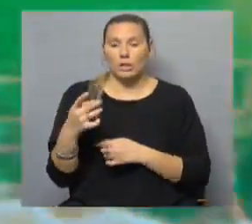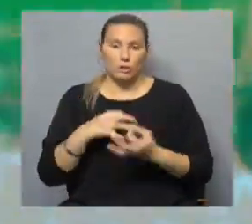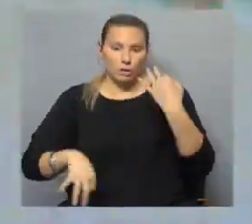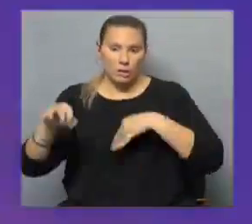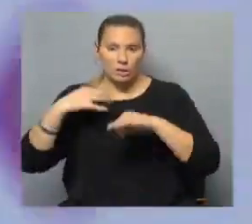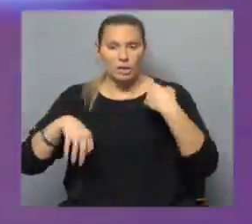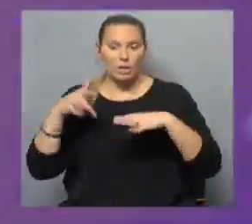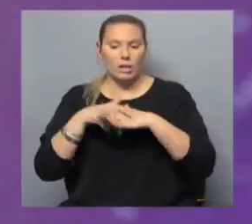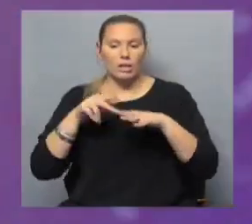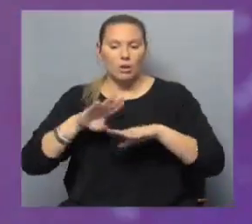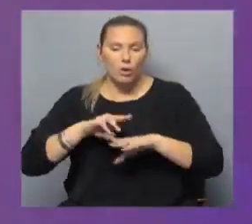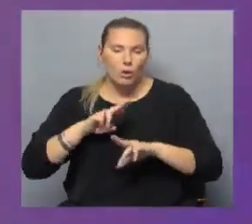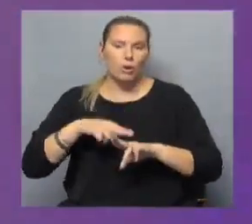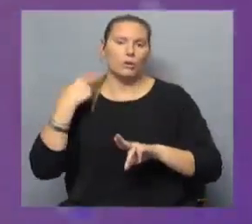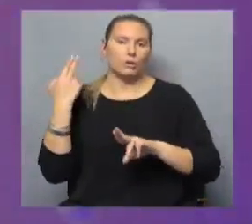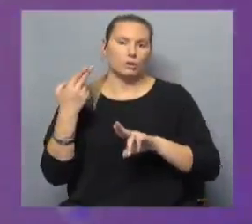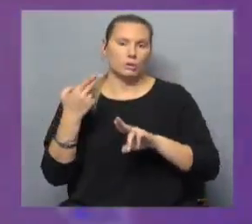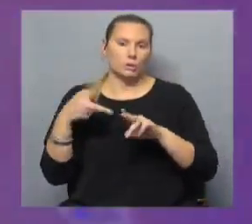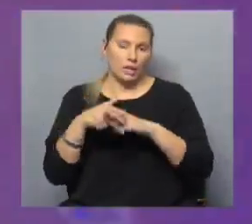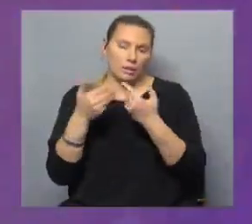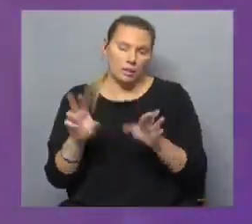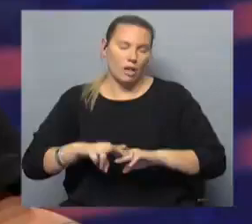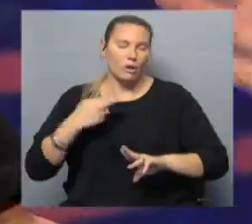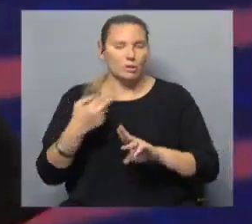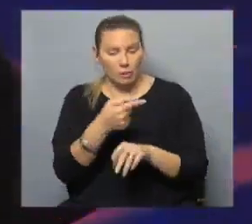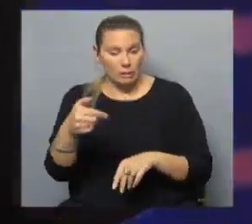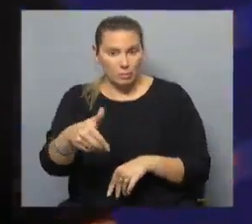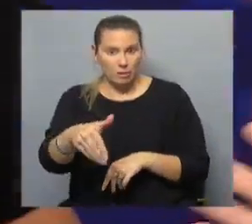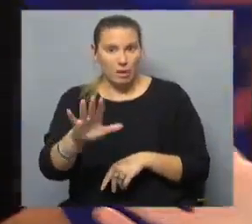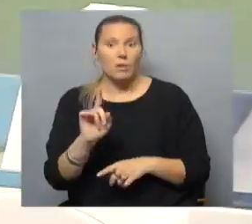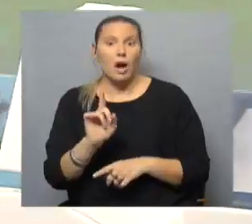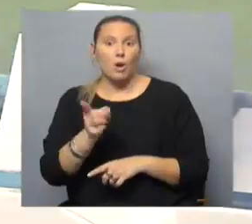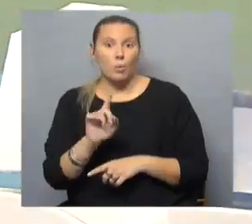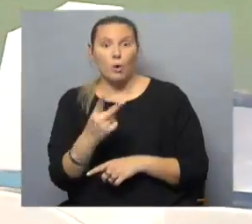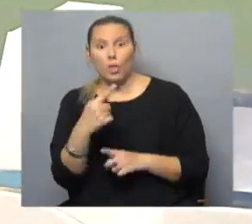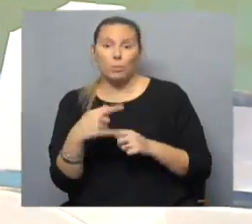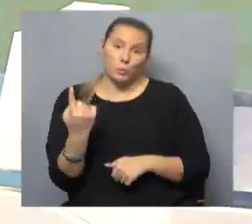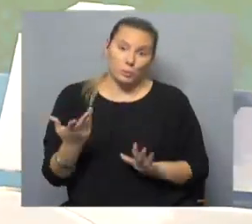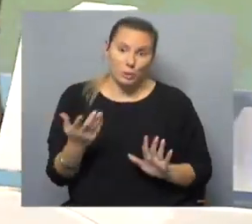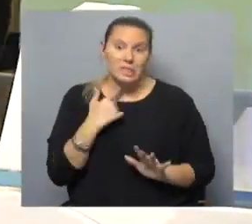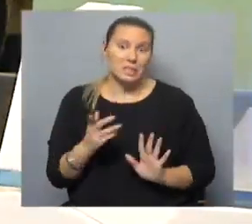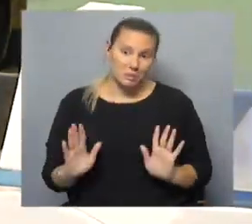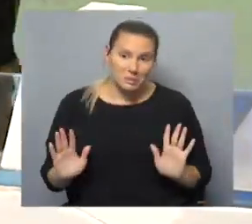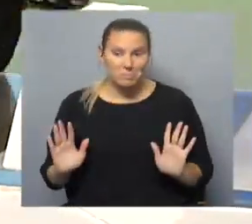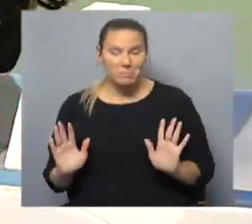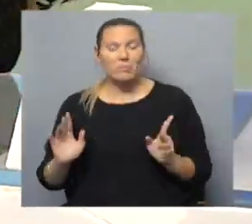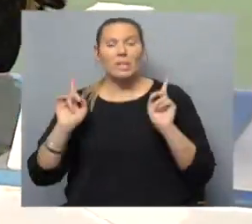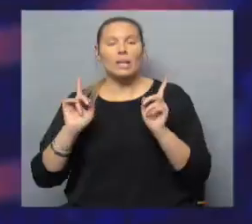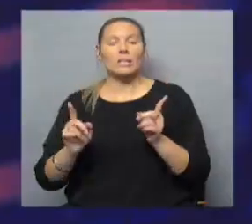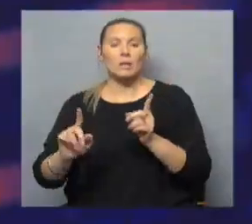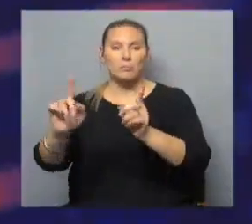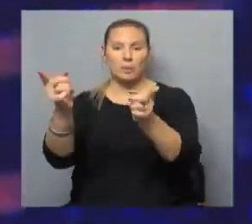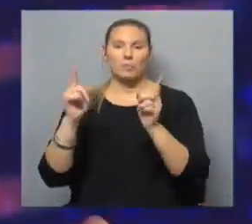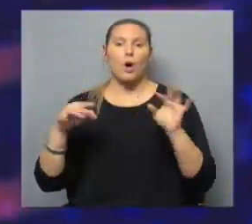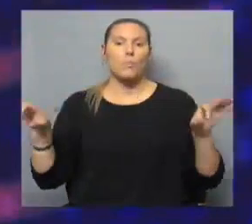a reestrenar esa obra en un par de semanitas. Así que, como el jugo, rinde dos. Dos por uno. Tremendo. Bueno, también vamos a